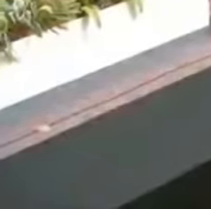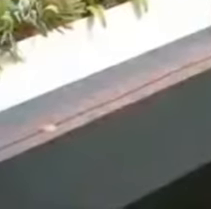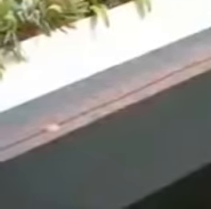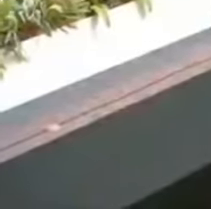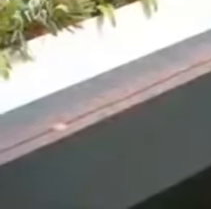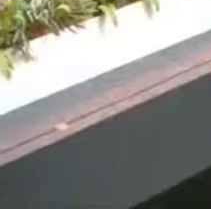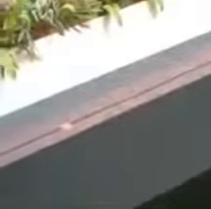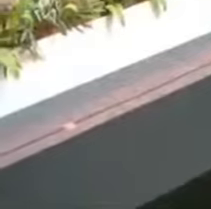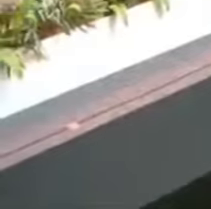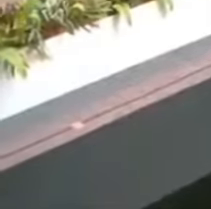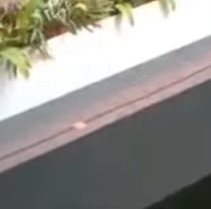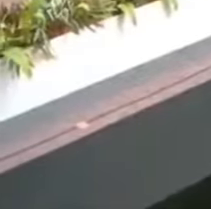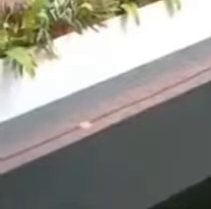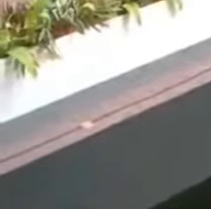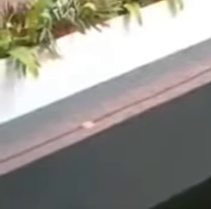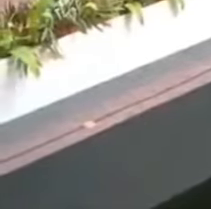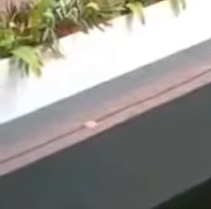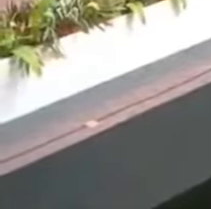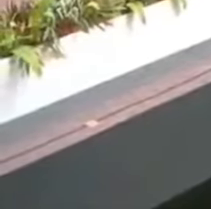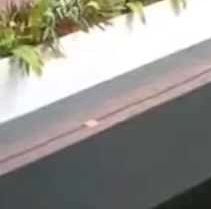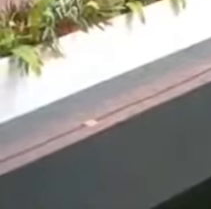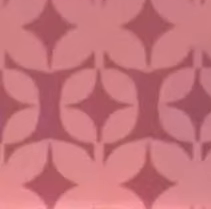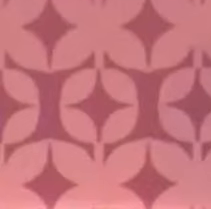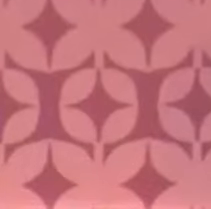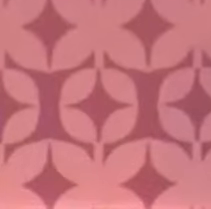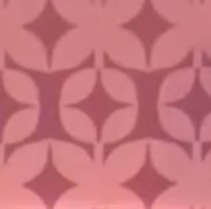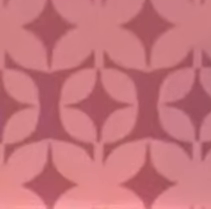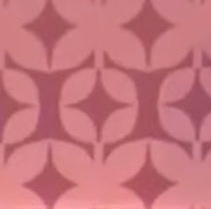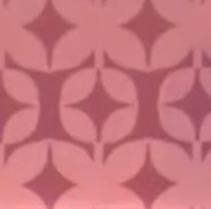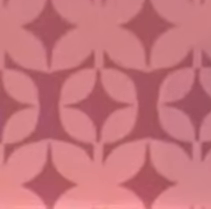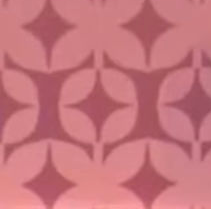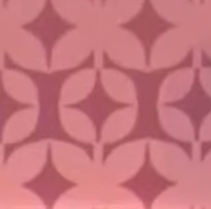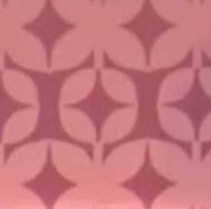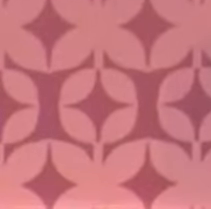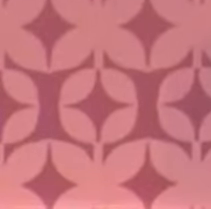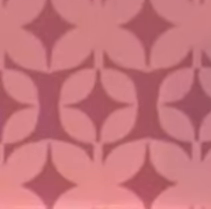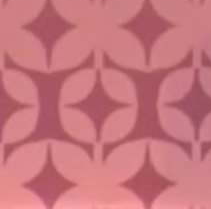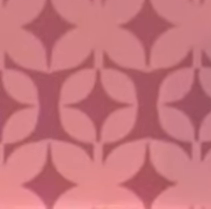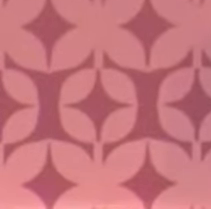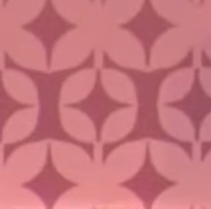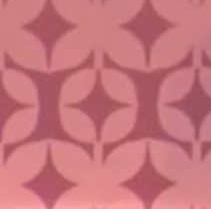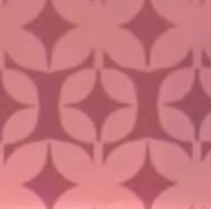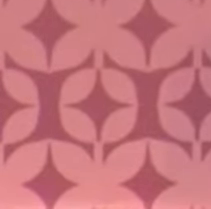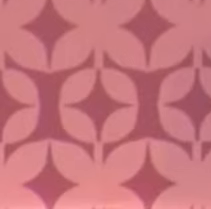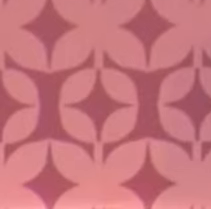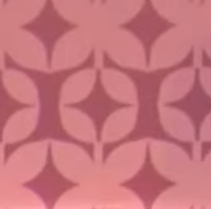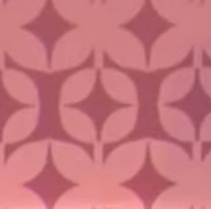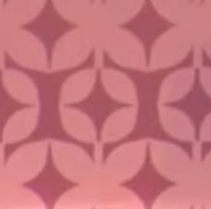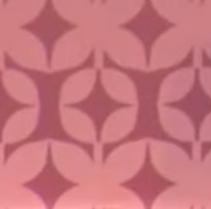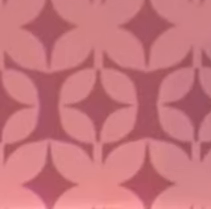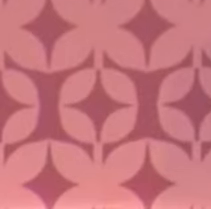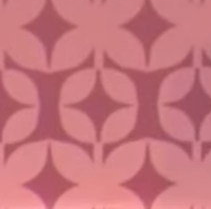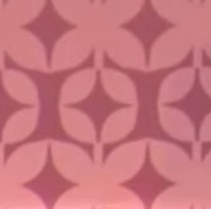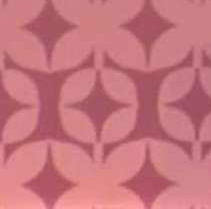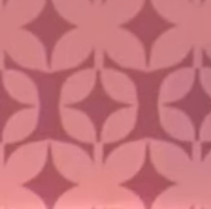Siño patria, tú sigues tu oliva, el abrazo del arcángel